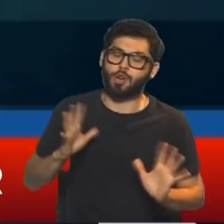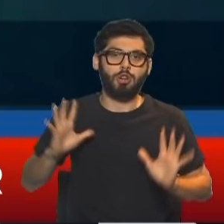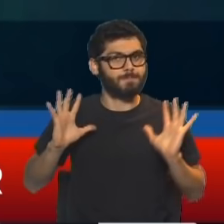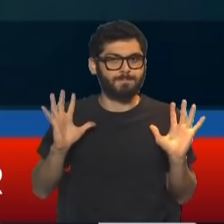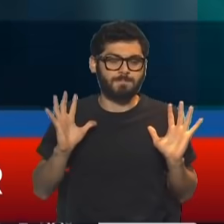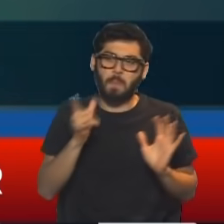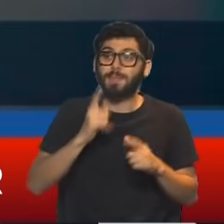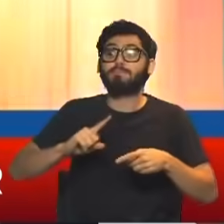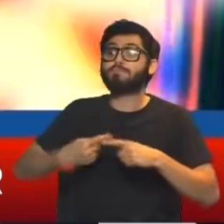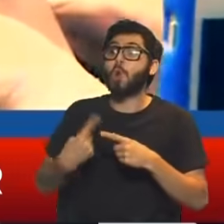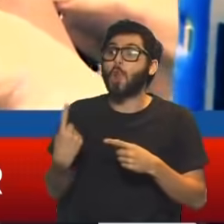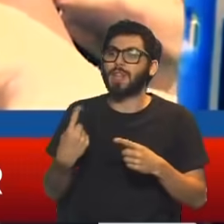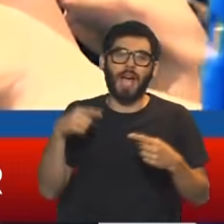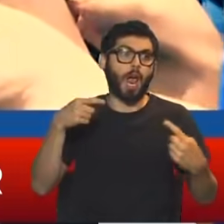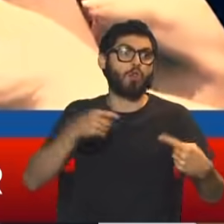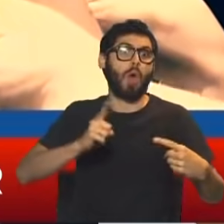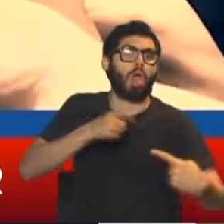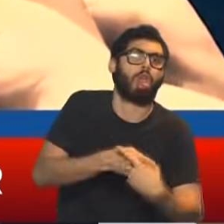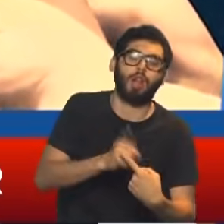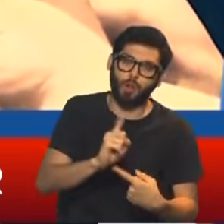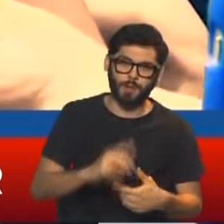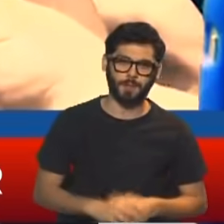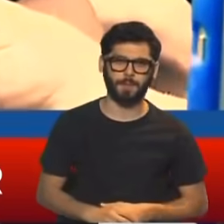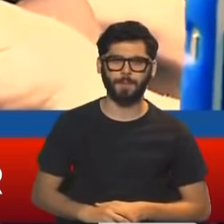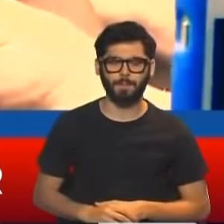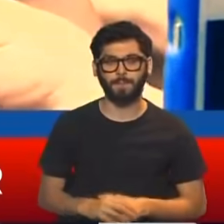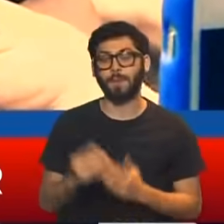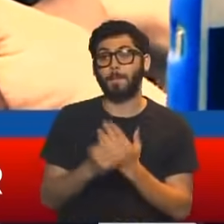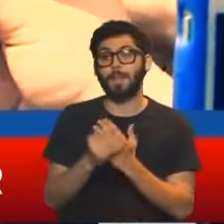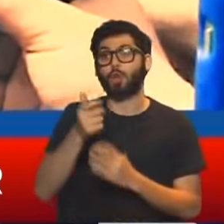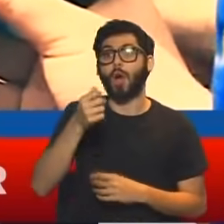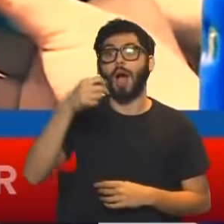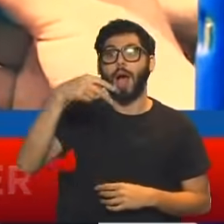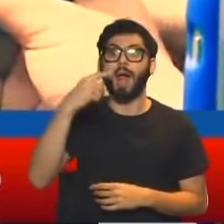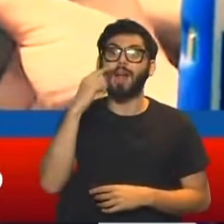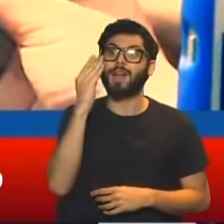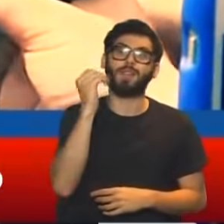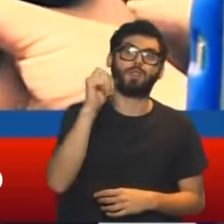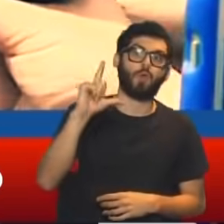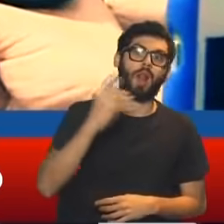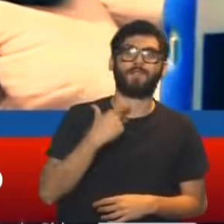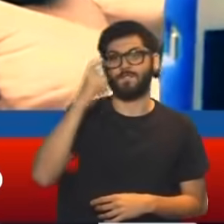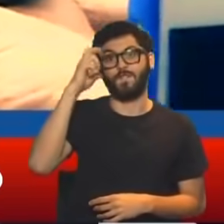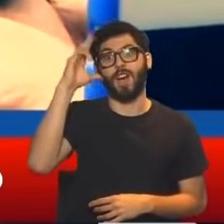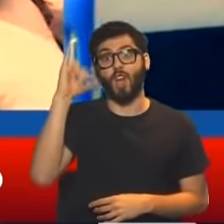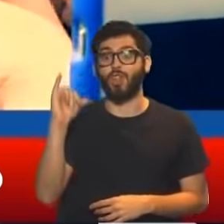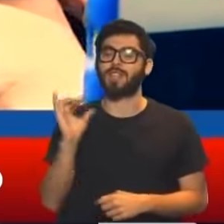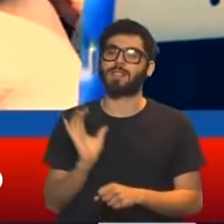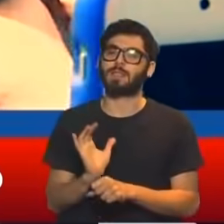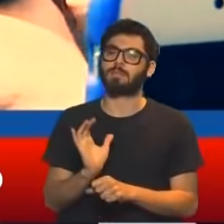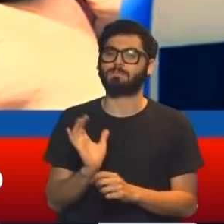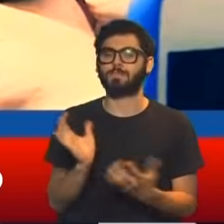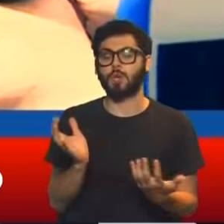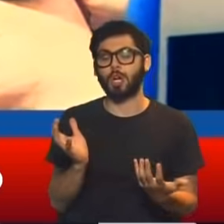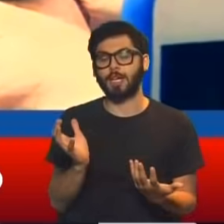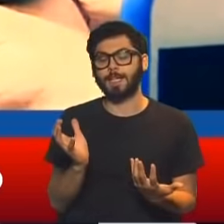creo que ayude a la política. Lo que dijo el ministro Aníbal Fernández fue muy desafortunado, digamos, muy